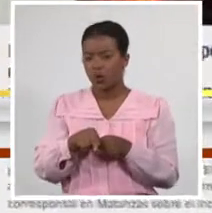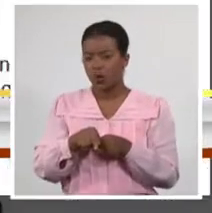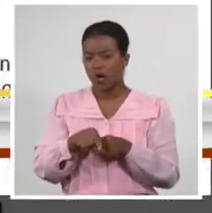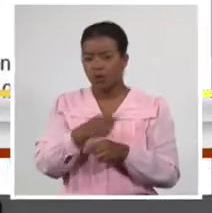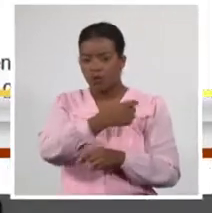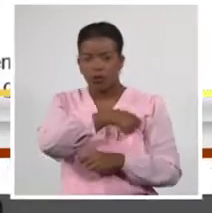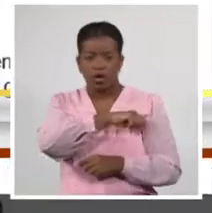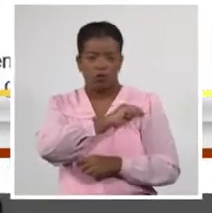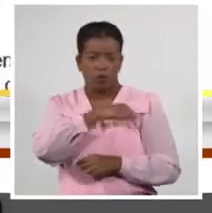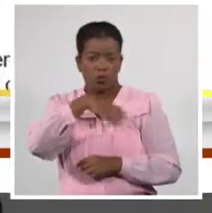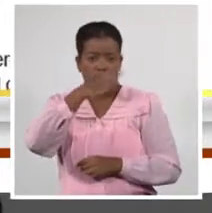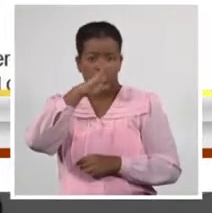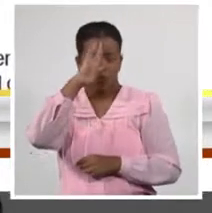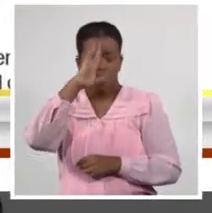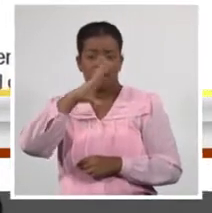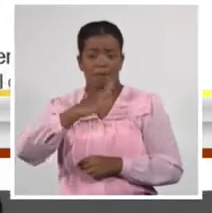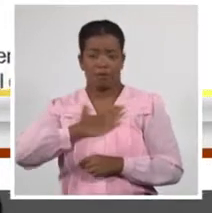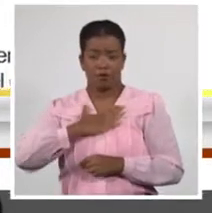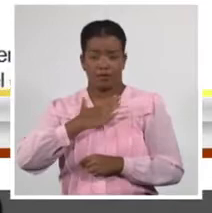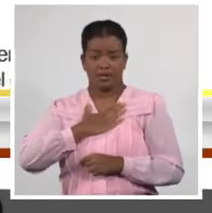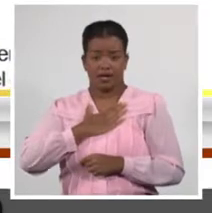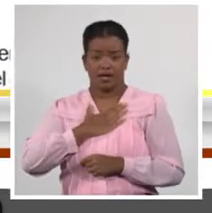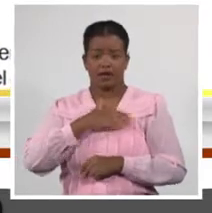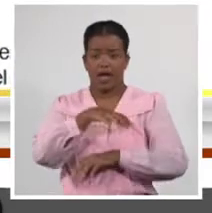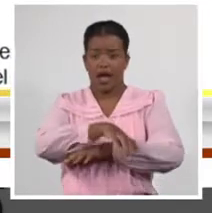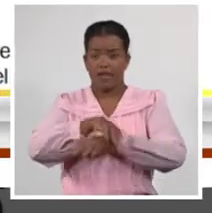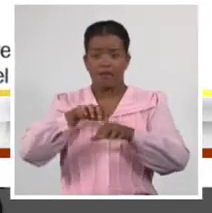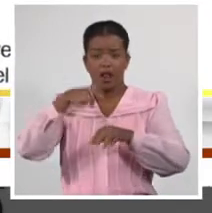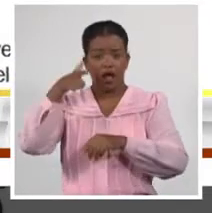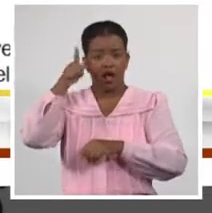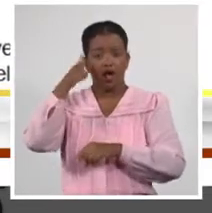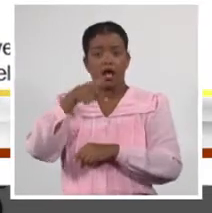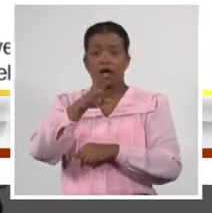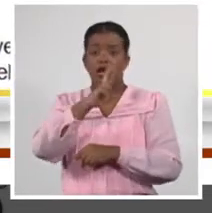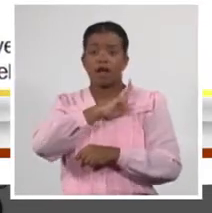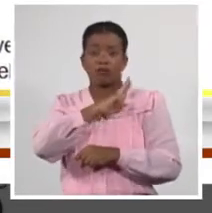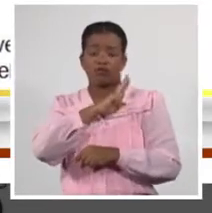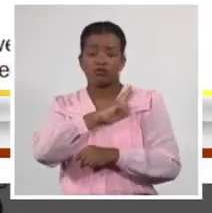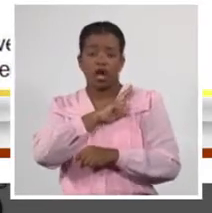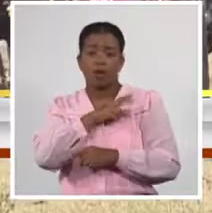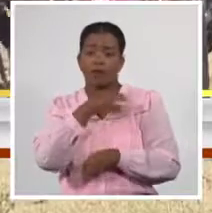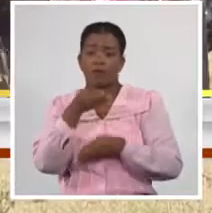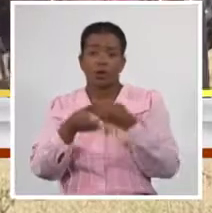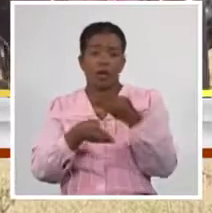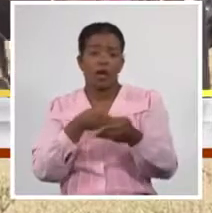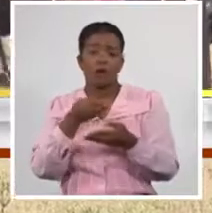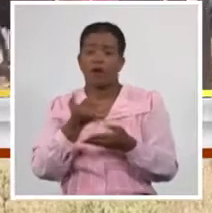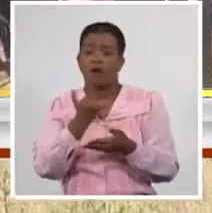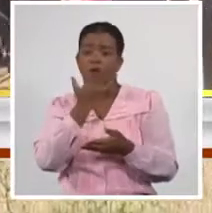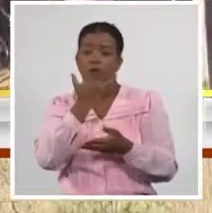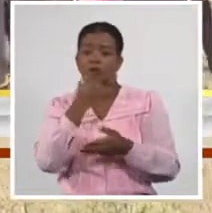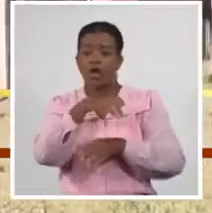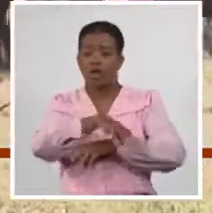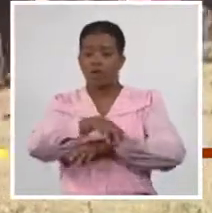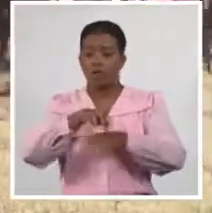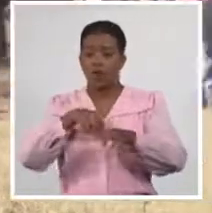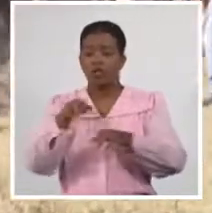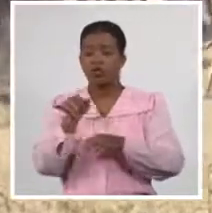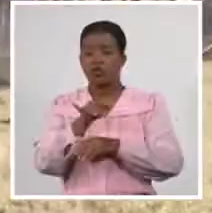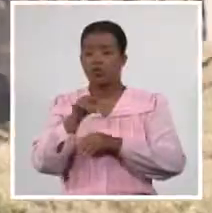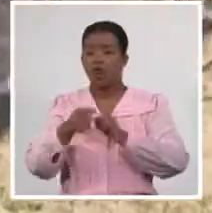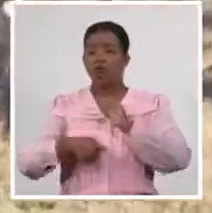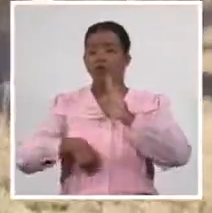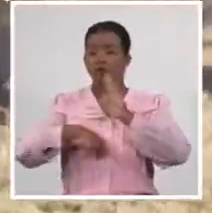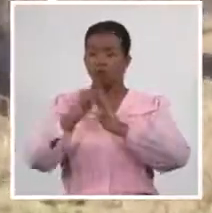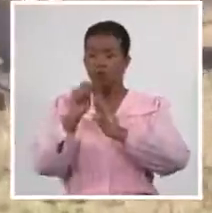o poseedoras de ganado se consideran responsables de las contravenciones que se tipifican y se les impone la multa y demás